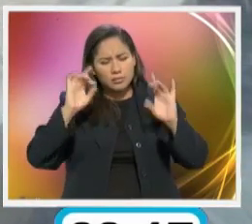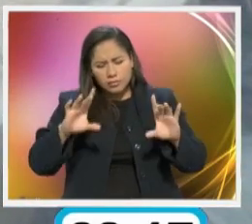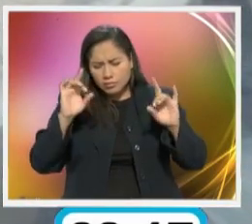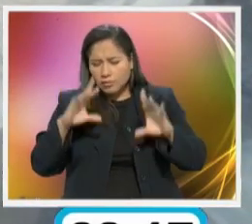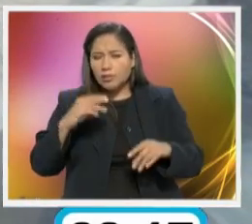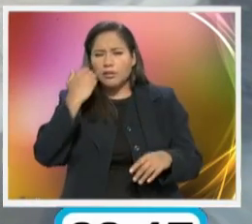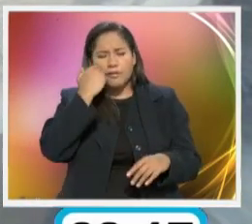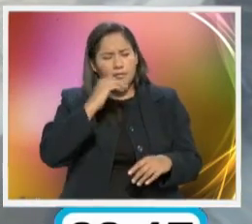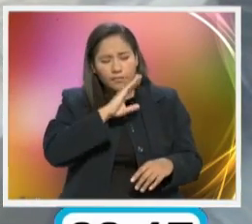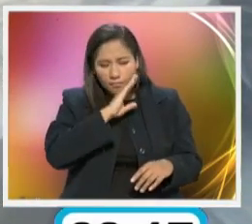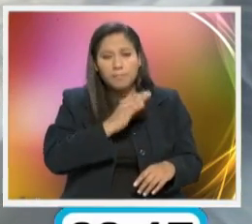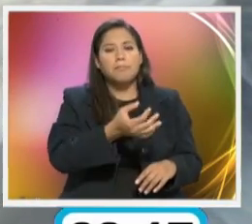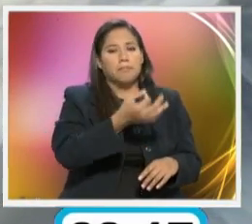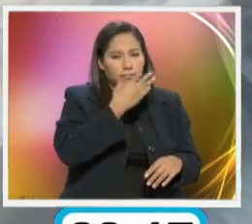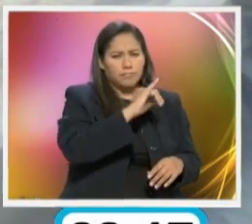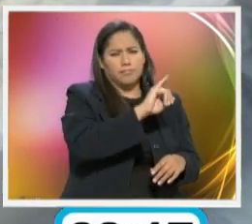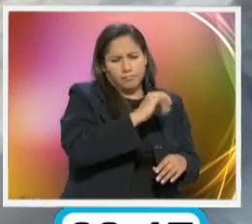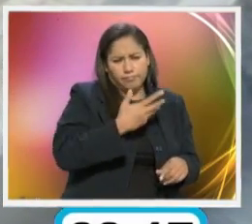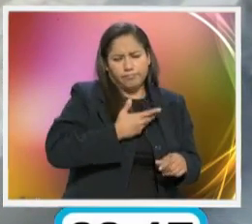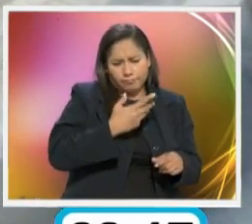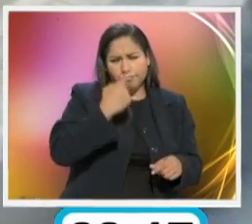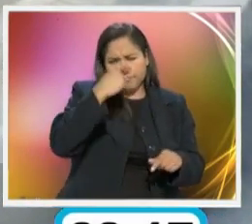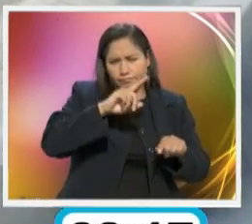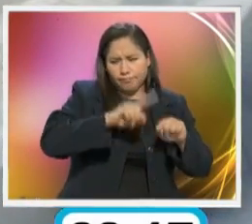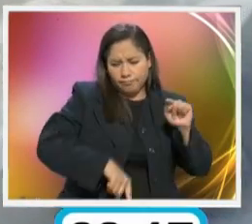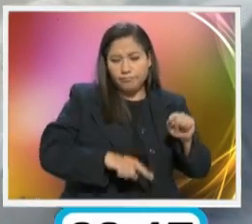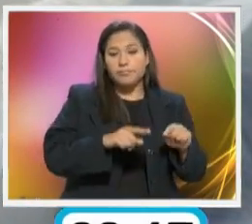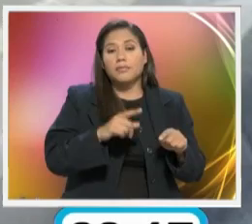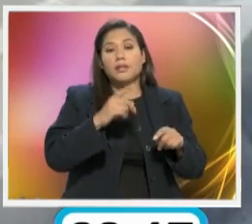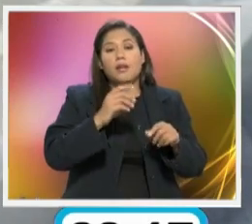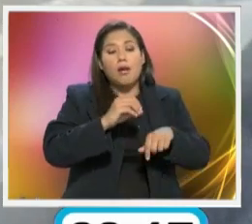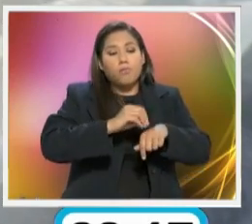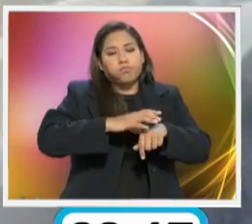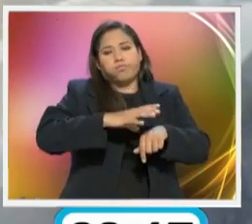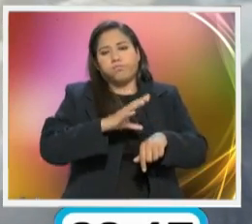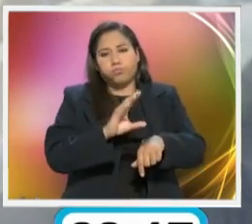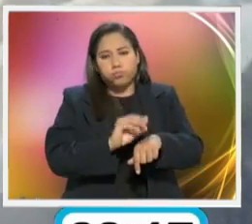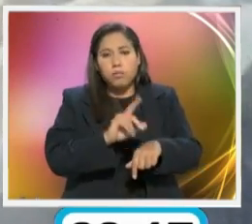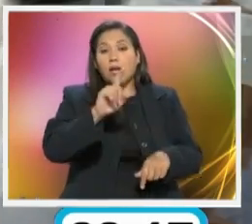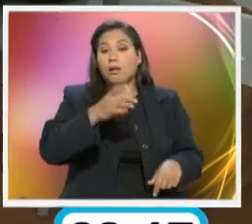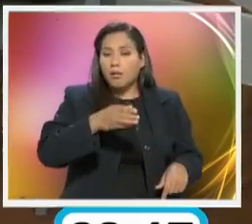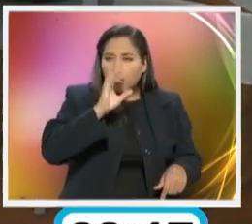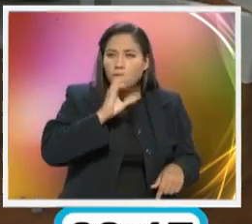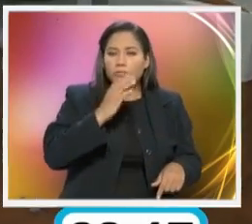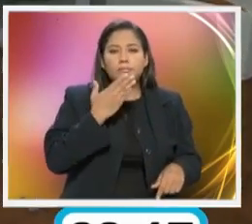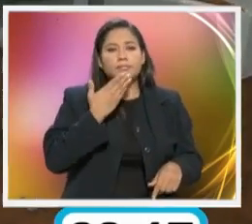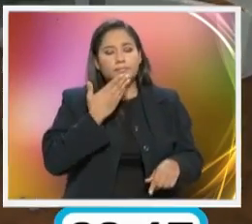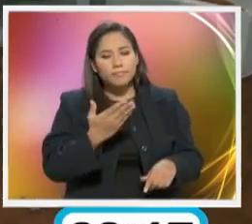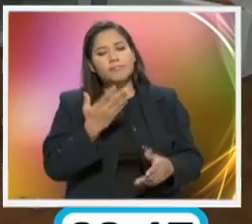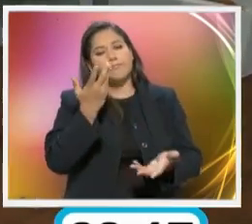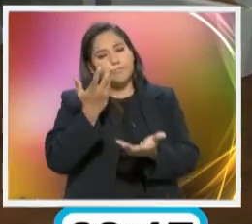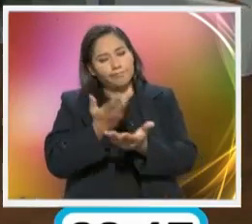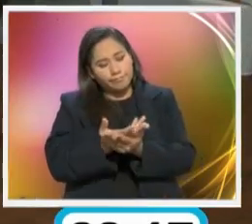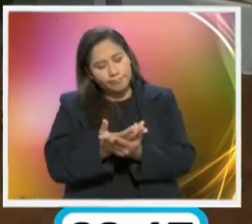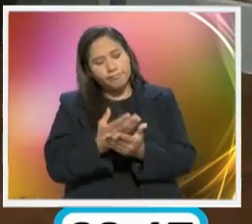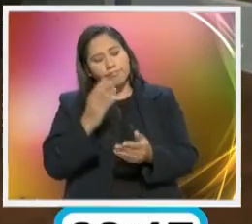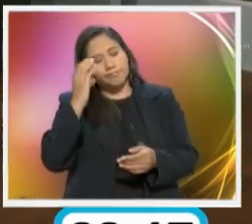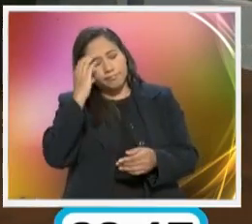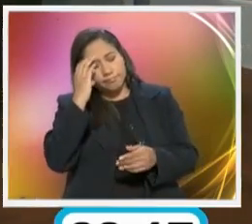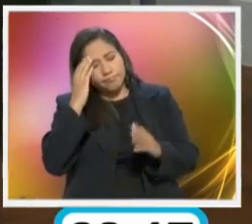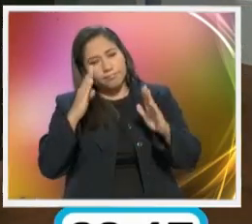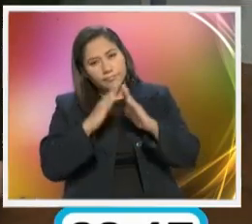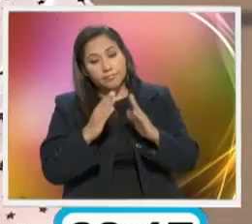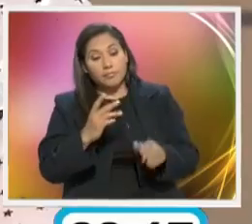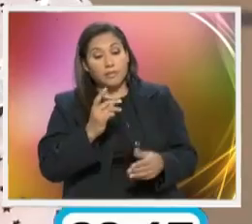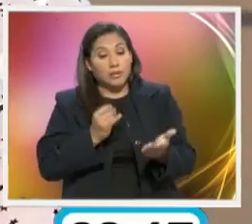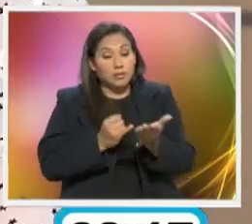cabeza, temperatura, pues analgésicos, antiinflamatorios, sí, ante todo, hidratarse muy bien, reposo en cama. Y no automedicarse